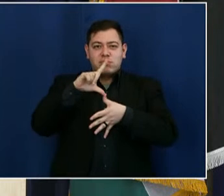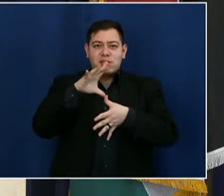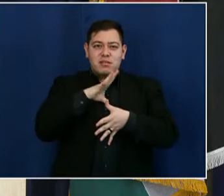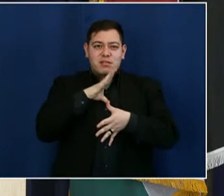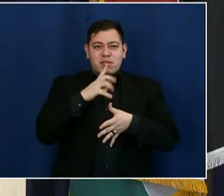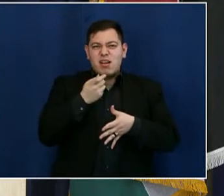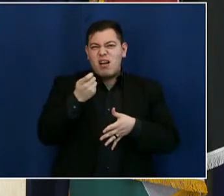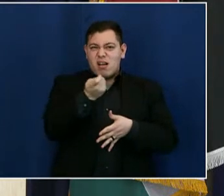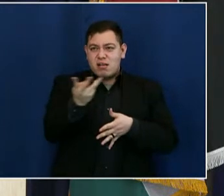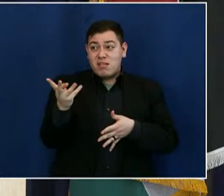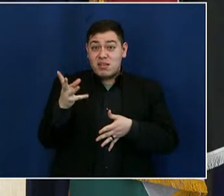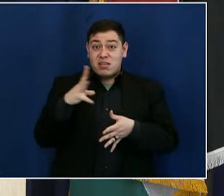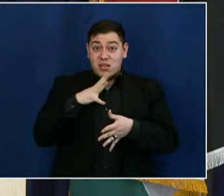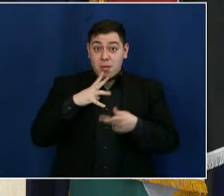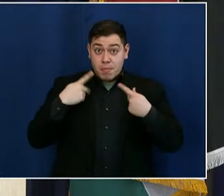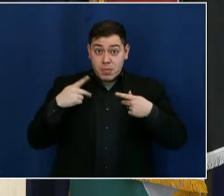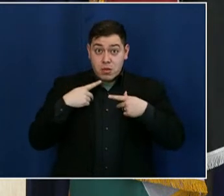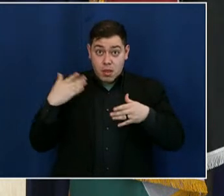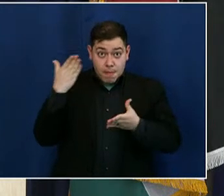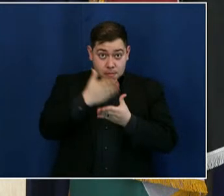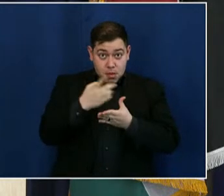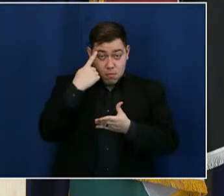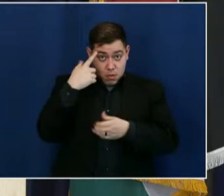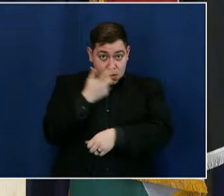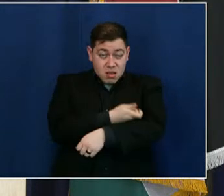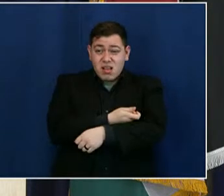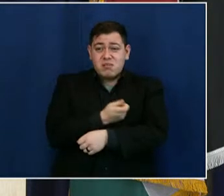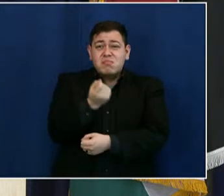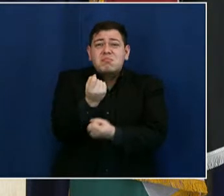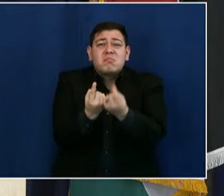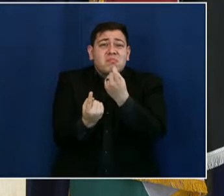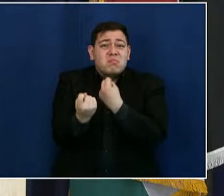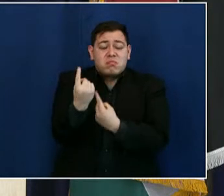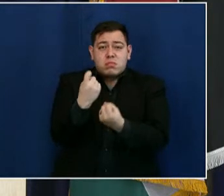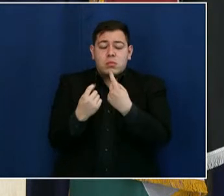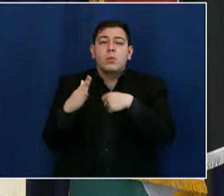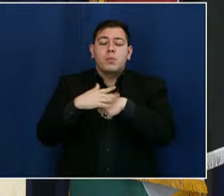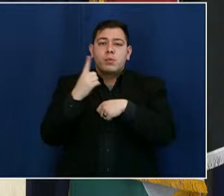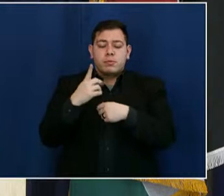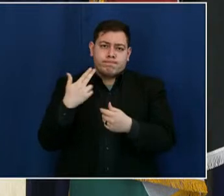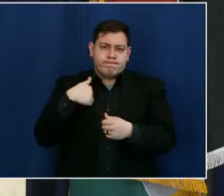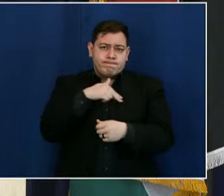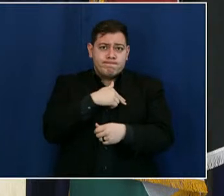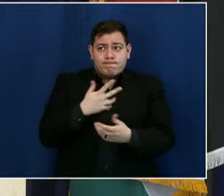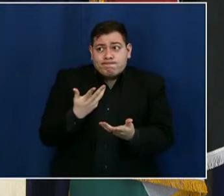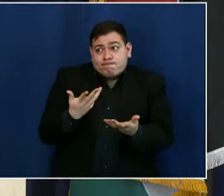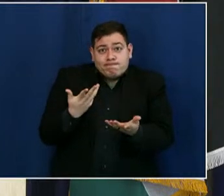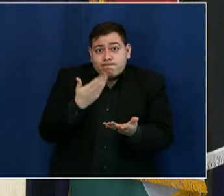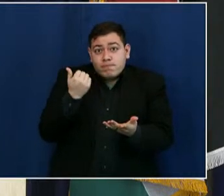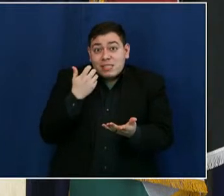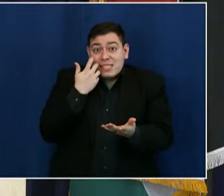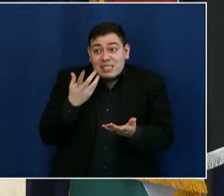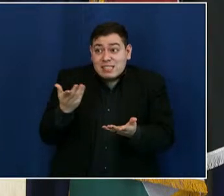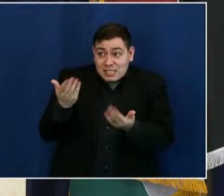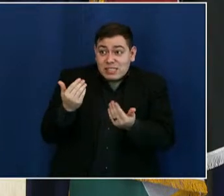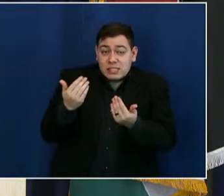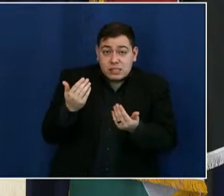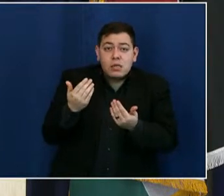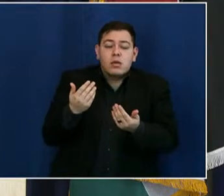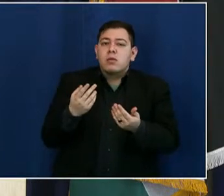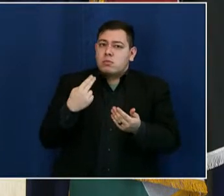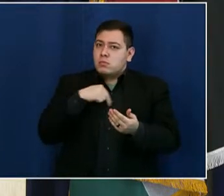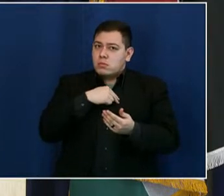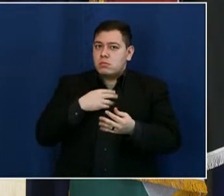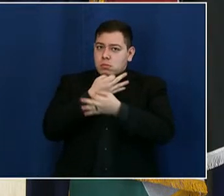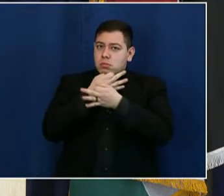la comunidad que se está vacunando. Parte de lo que estamos haciendo es que estamos informando a las personas para que la gente pueda tener acceso